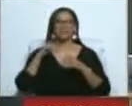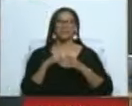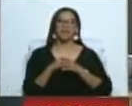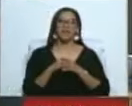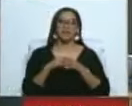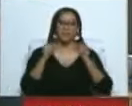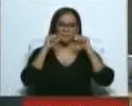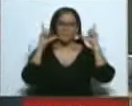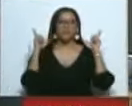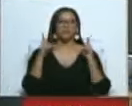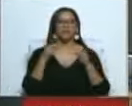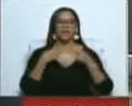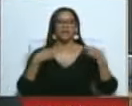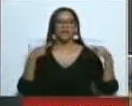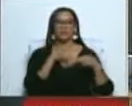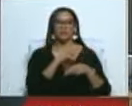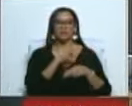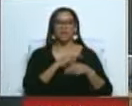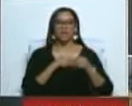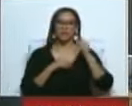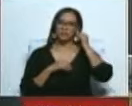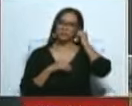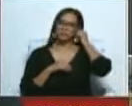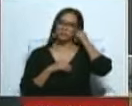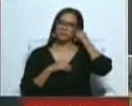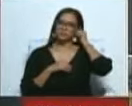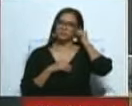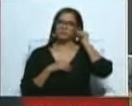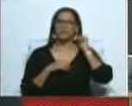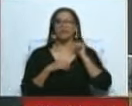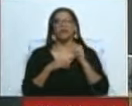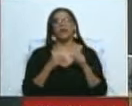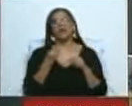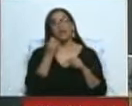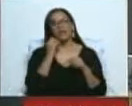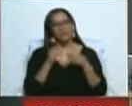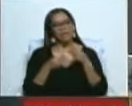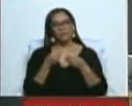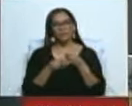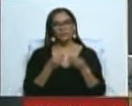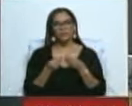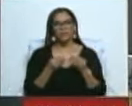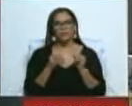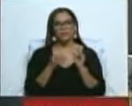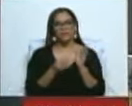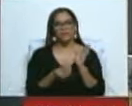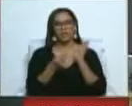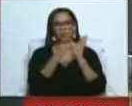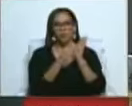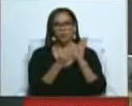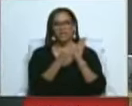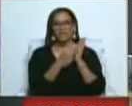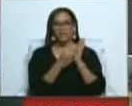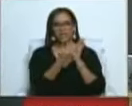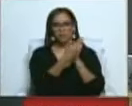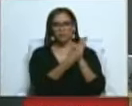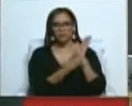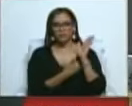sociales. ¿Qué dices tú? El alcance, la generación de contenido que siempre ha sido un problema. El